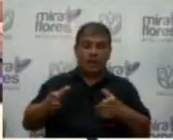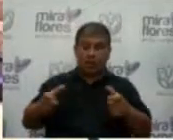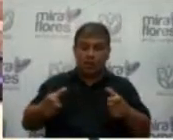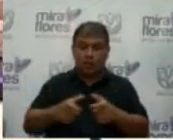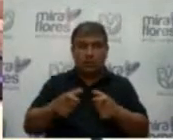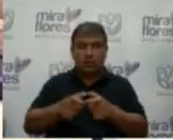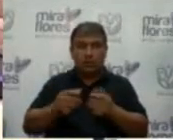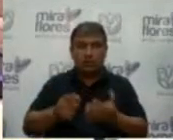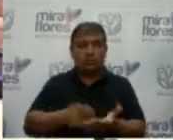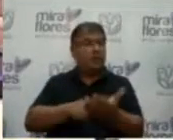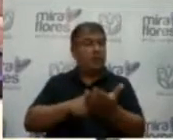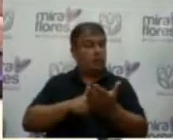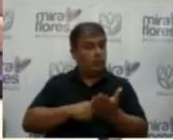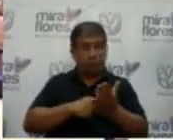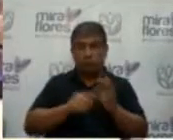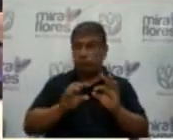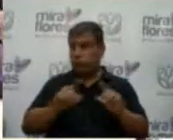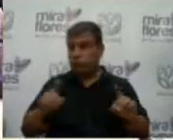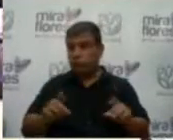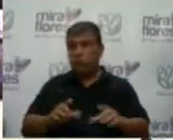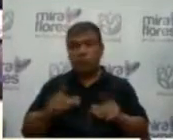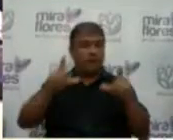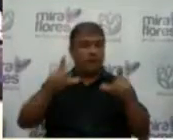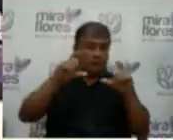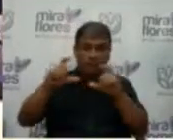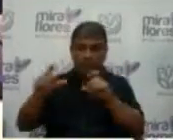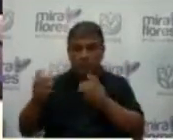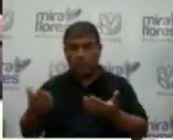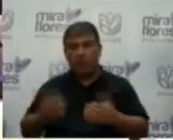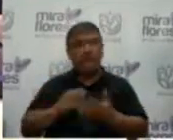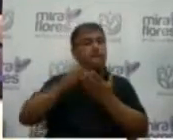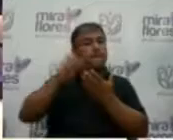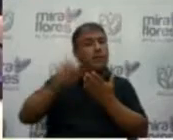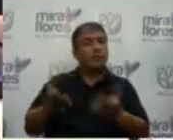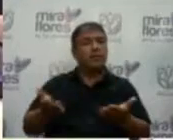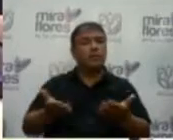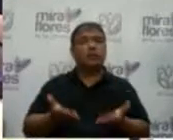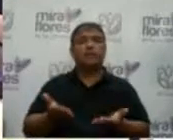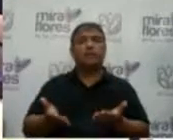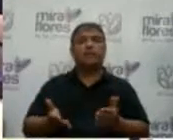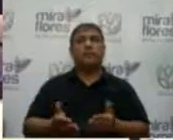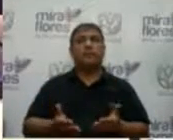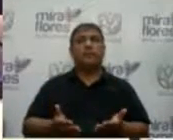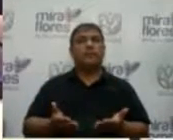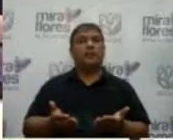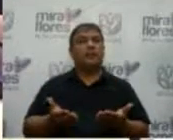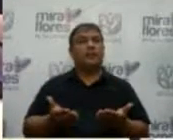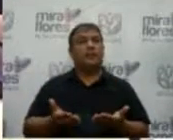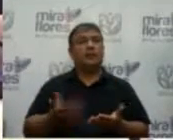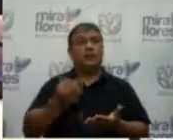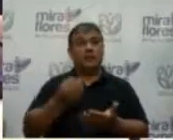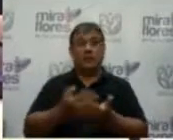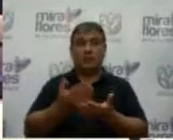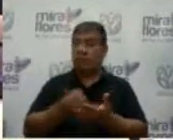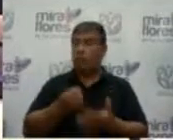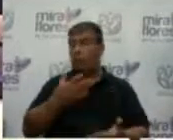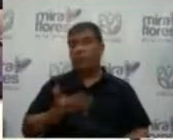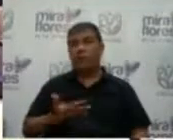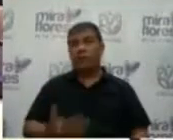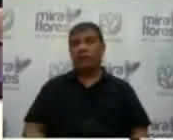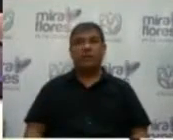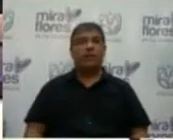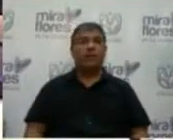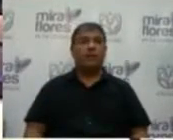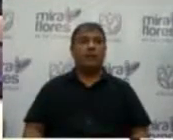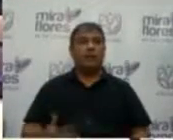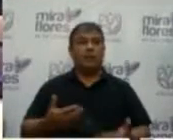Alejandro Moreno, nos ha enseñado las fotografías del proyecto y realmente es algo muy bueno.